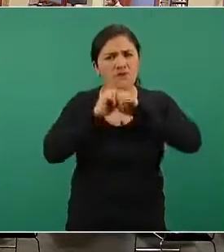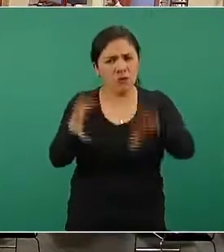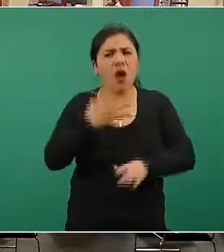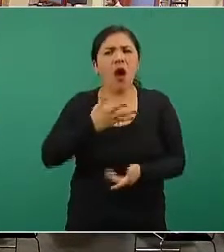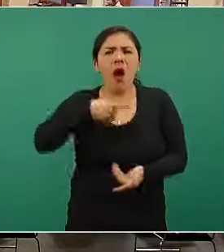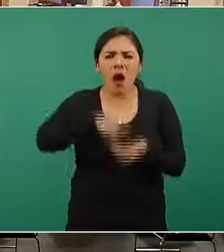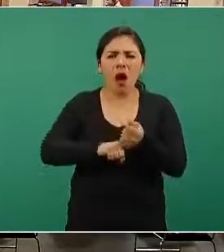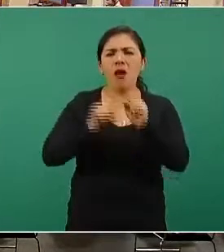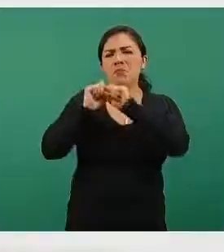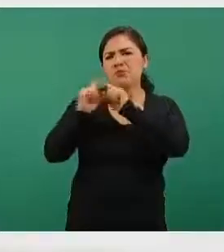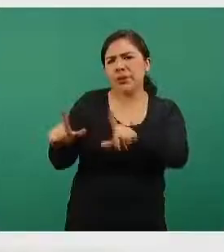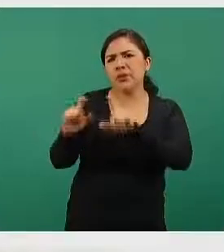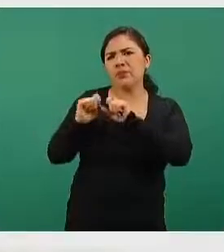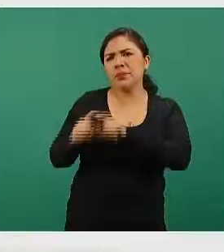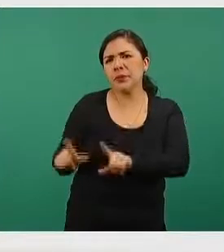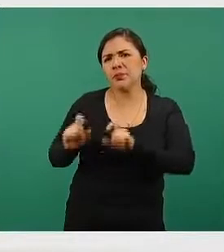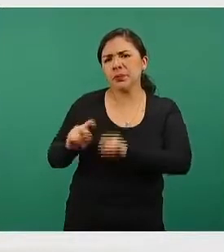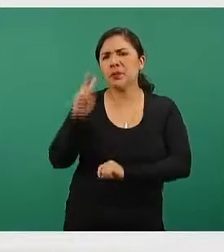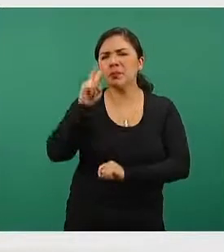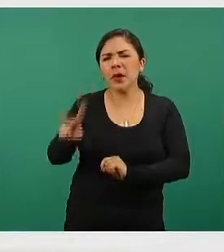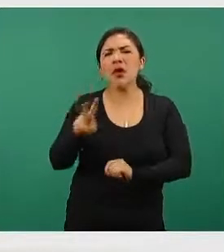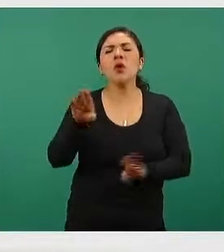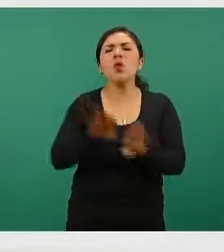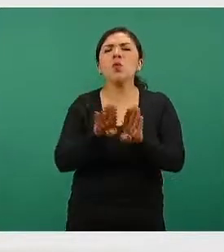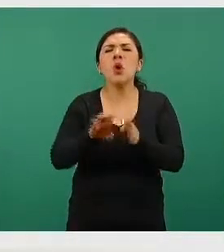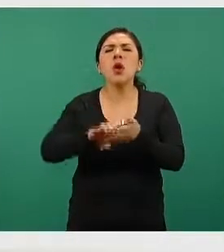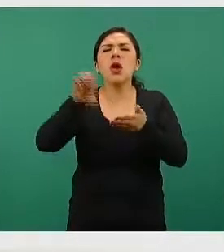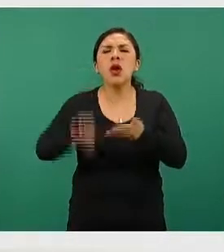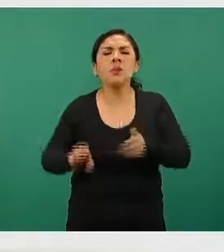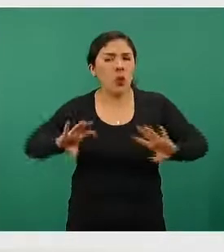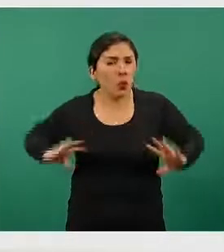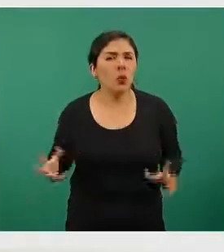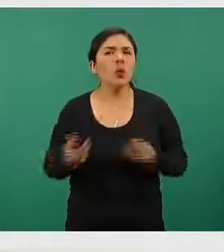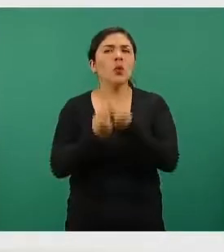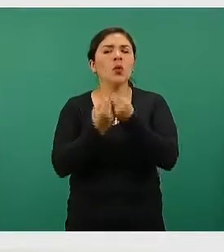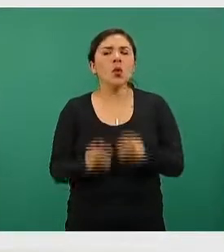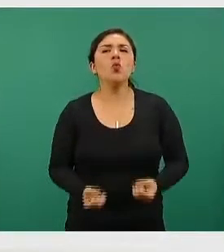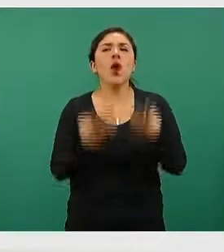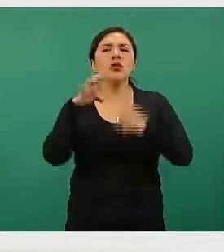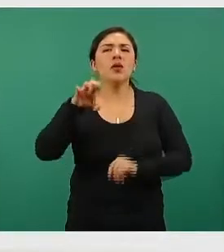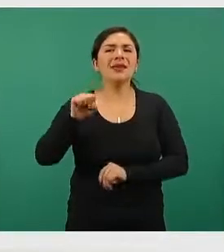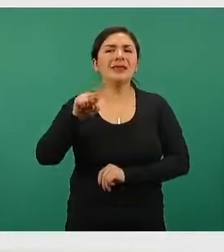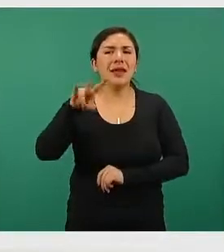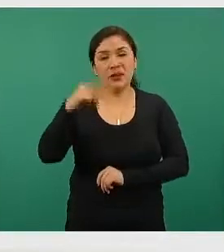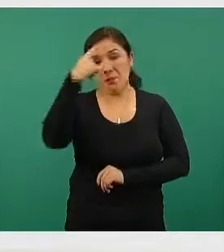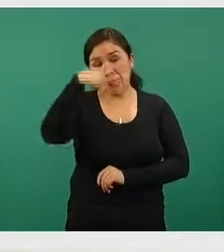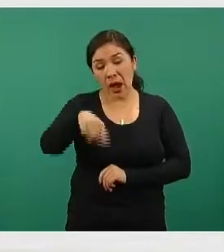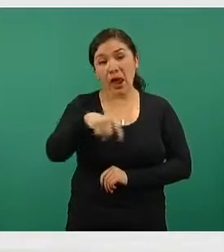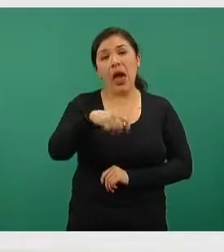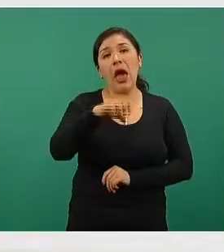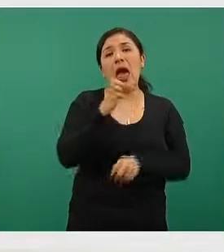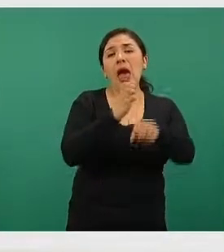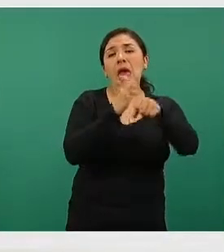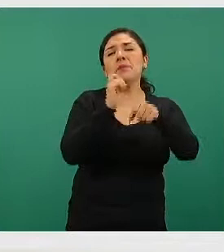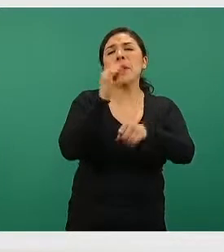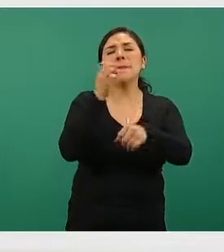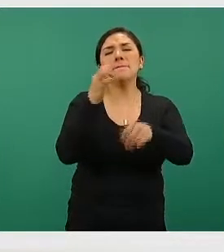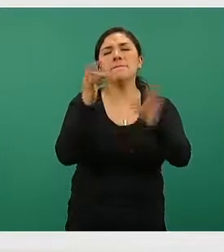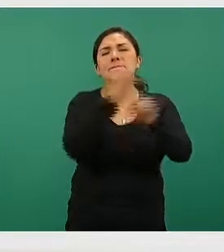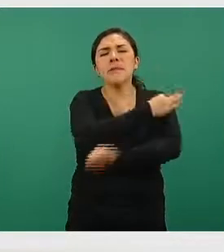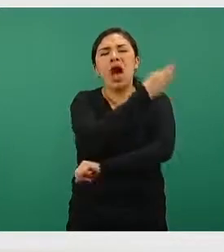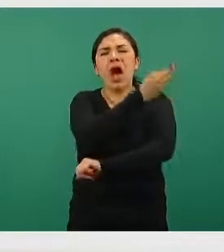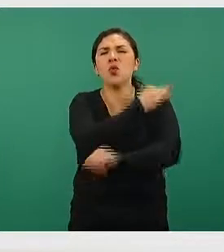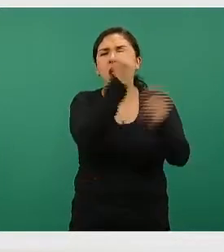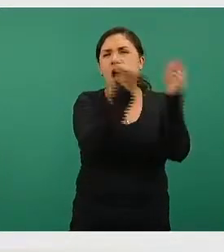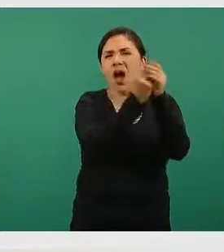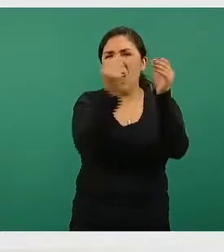diferentes recuadros de cómo se han distribuido, por ejemplo, la totalidad de los ESAVIS para cada una de las vacunas, y en